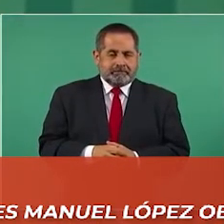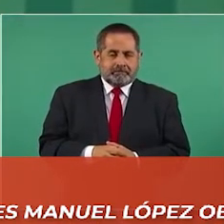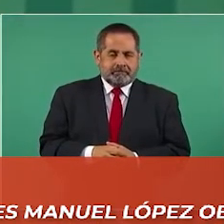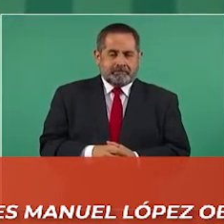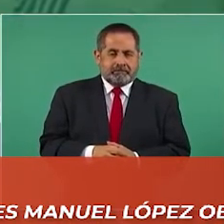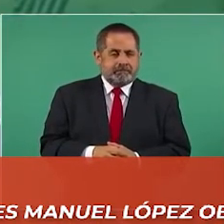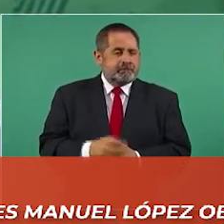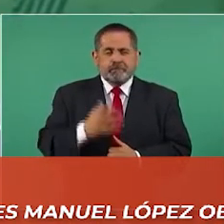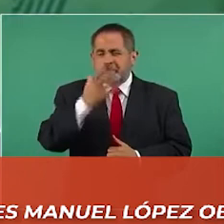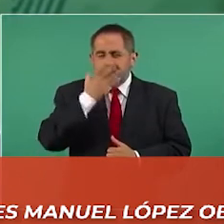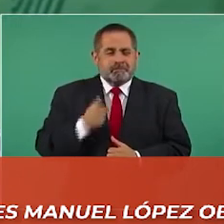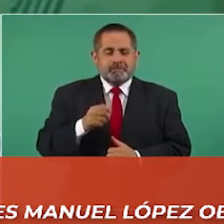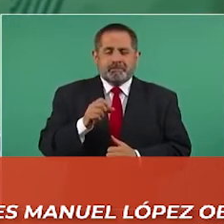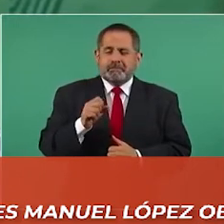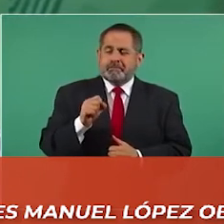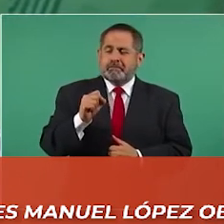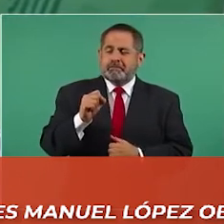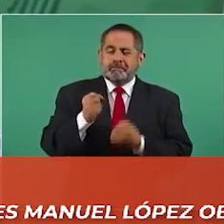No hay sociedad civil